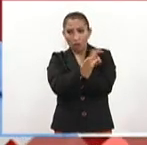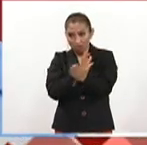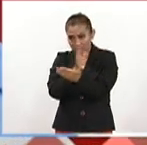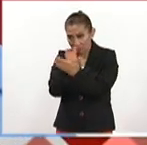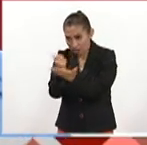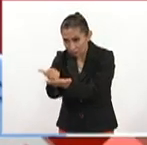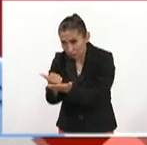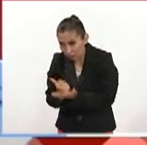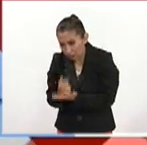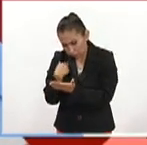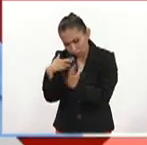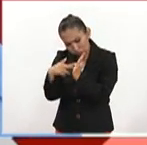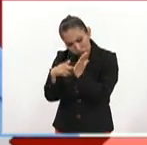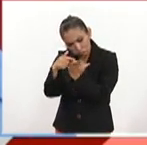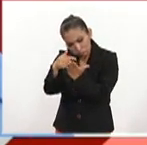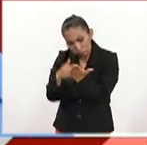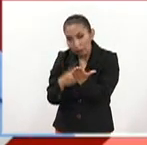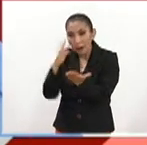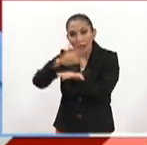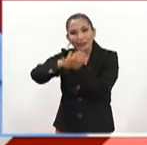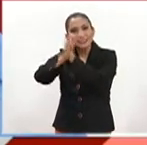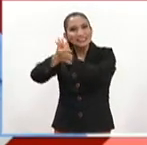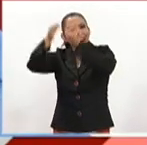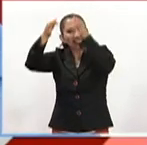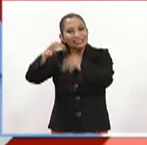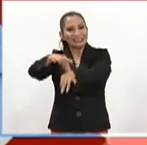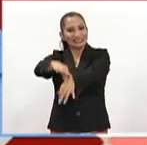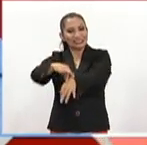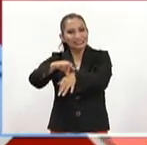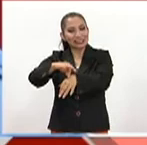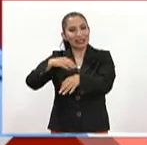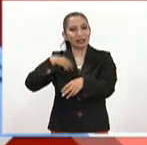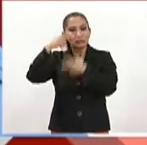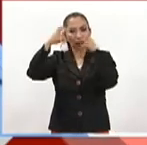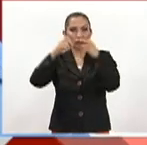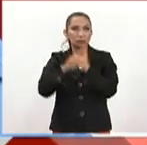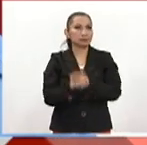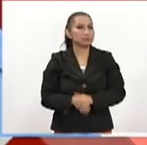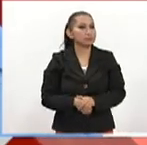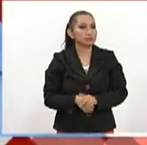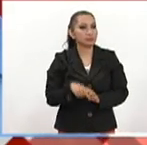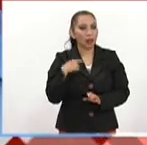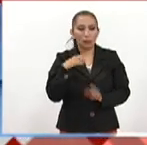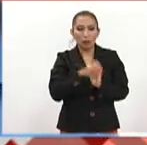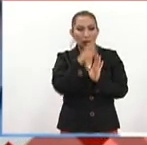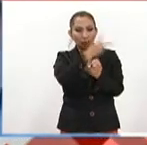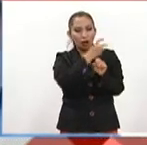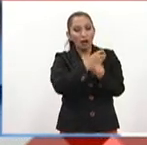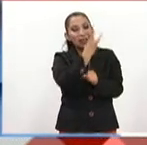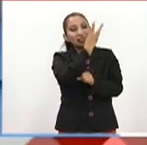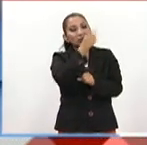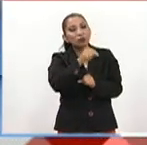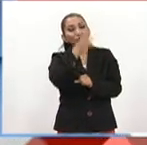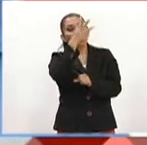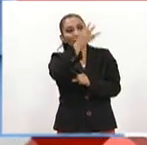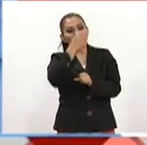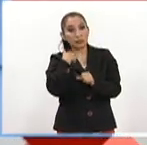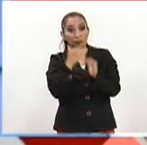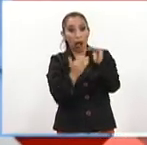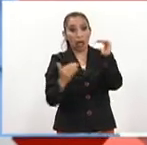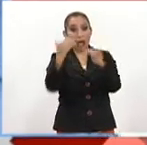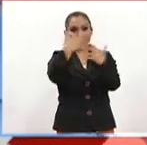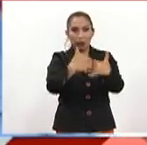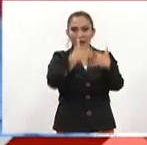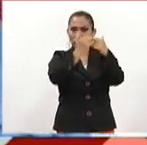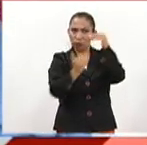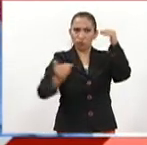pueden ayudar a que vuelvas tu sueño una realidad. Un ejemplo de ello es la convocatoria 3.3, que es de alto impacto.